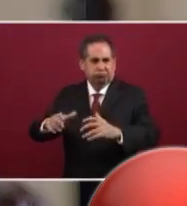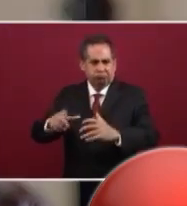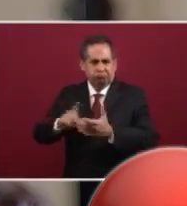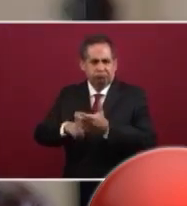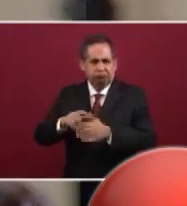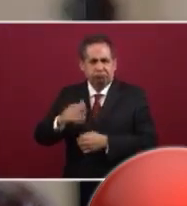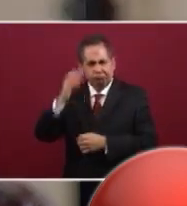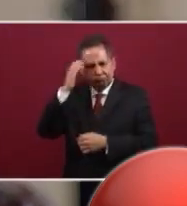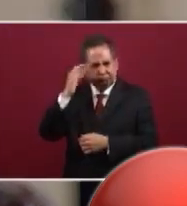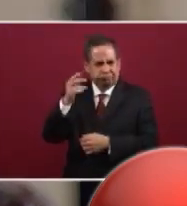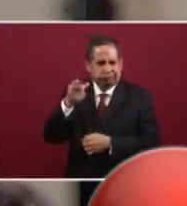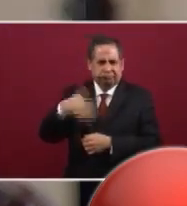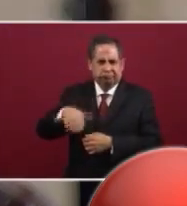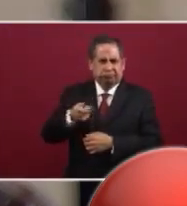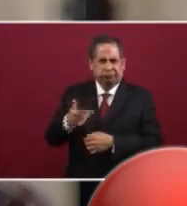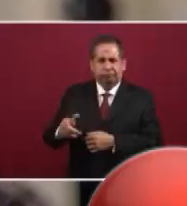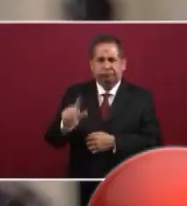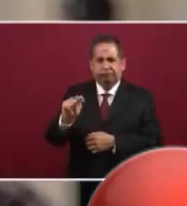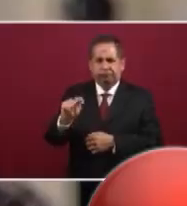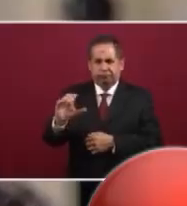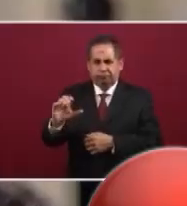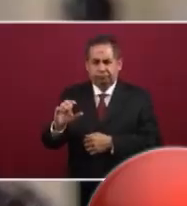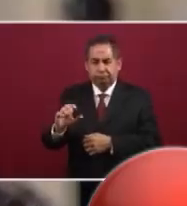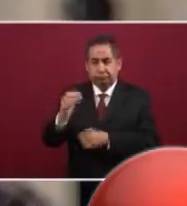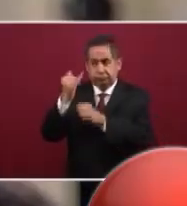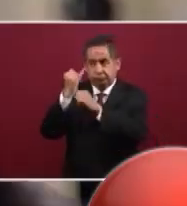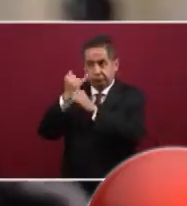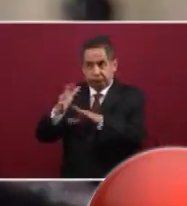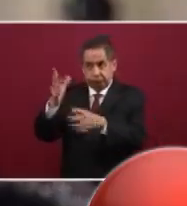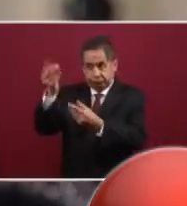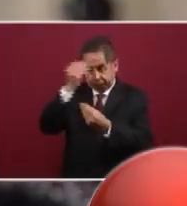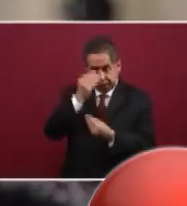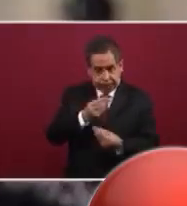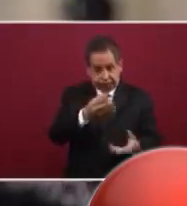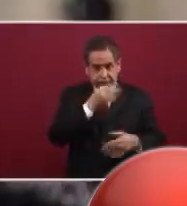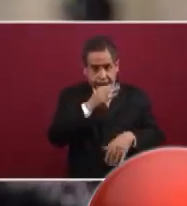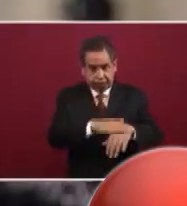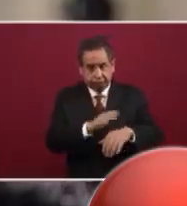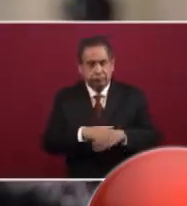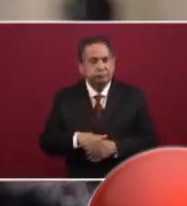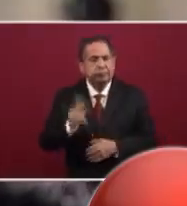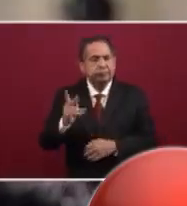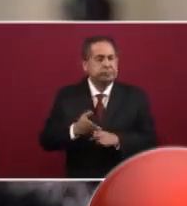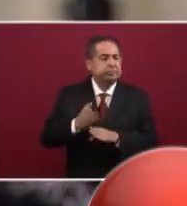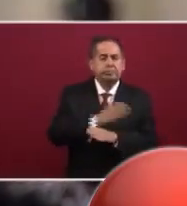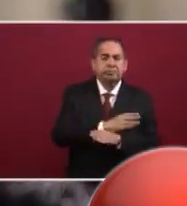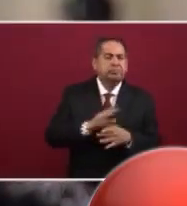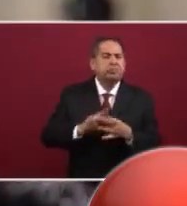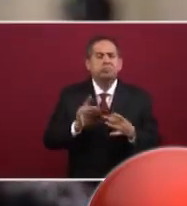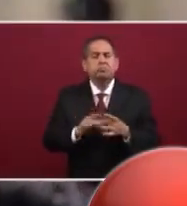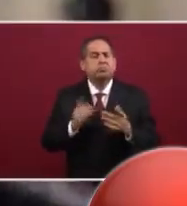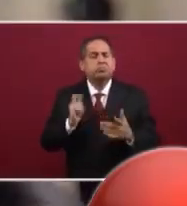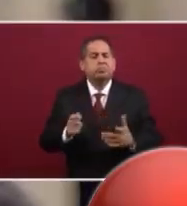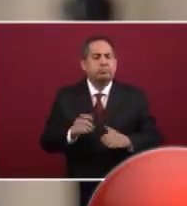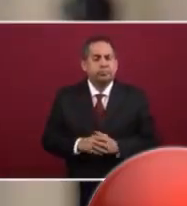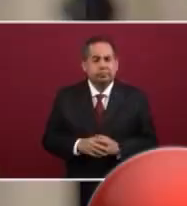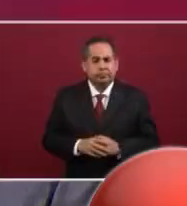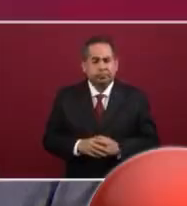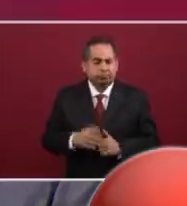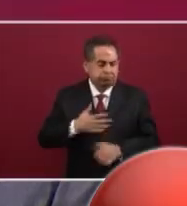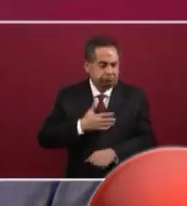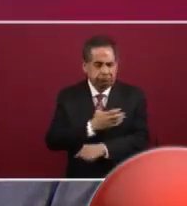conocido como OTC, y le tengo información al respecto. Pero antes que nada tenemos un